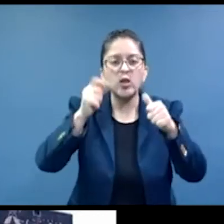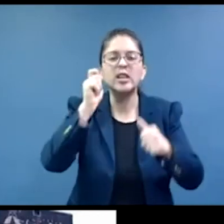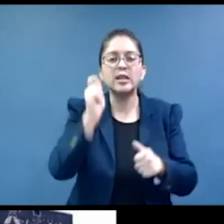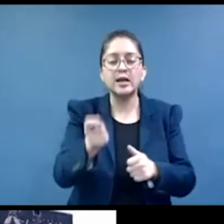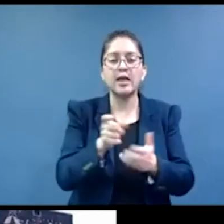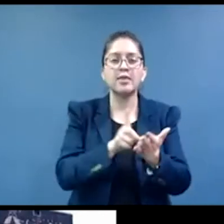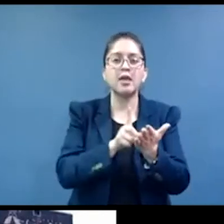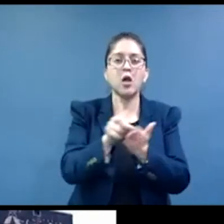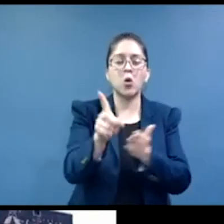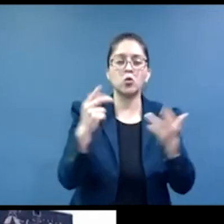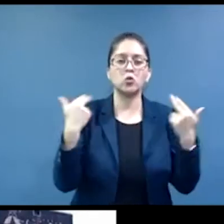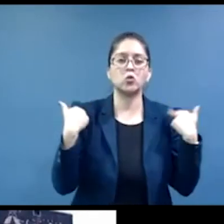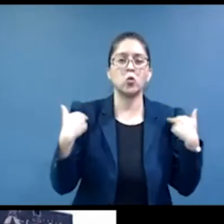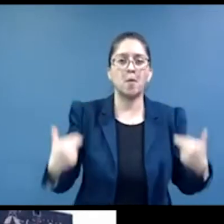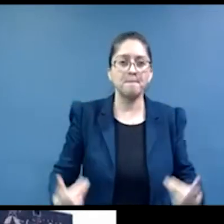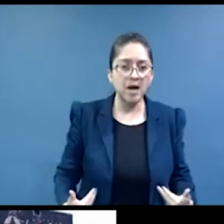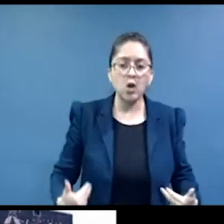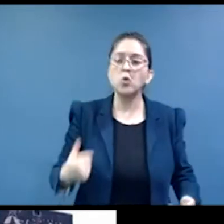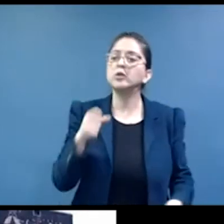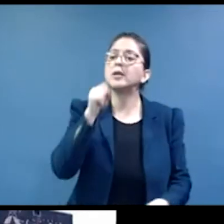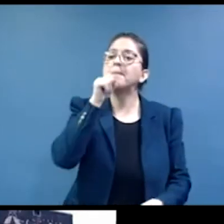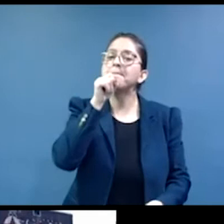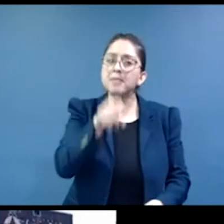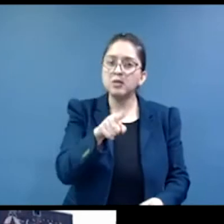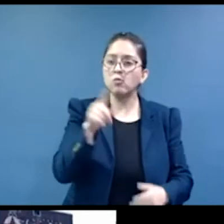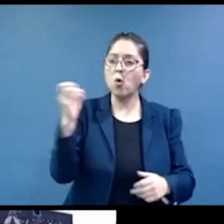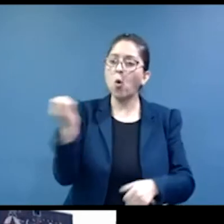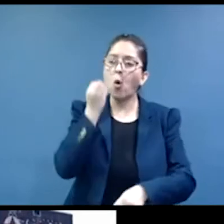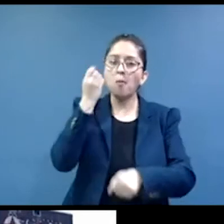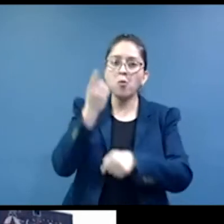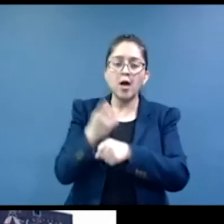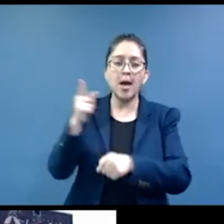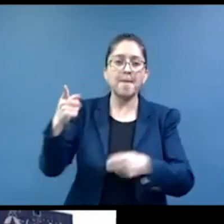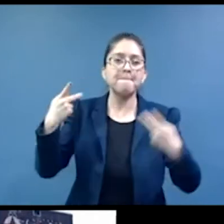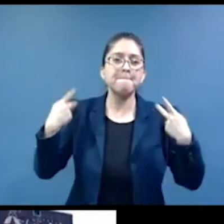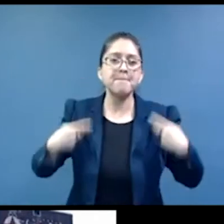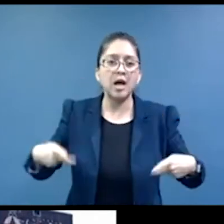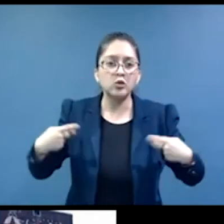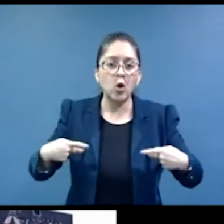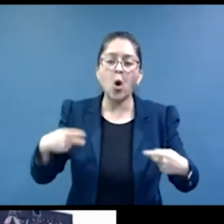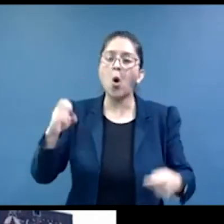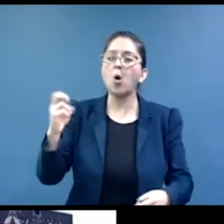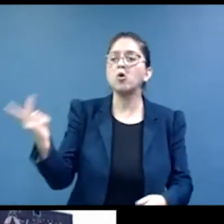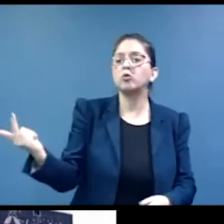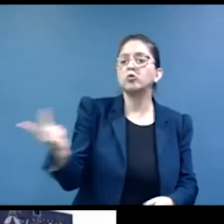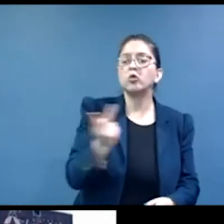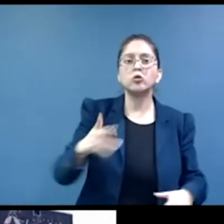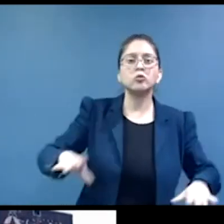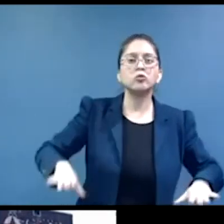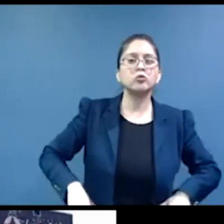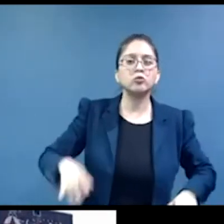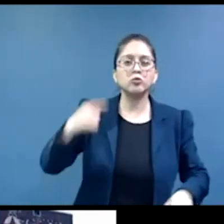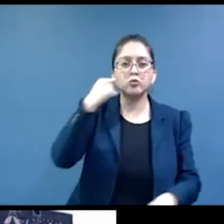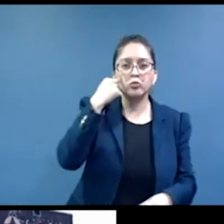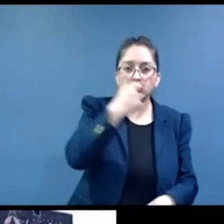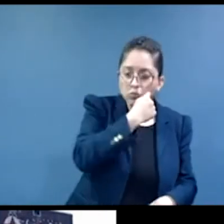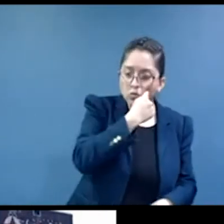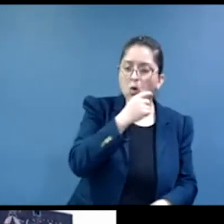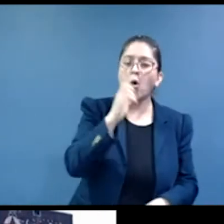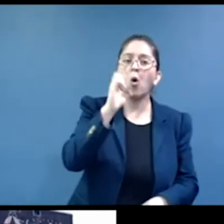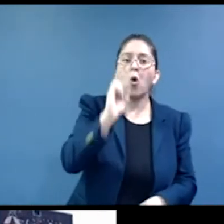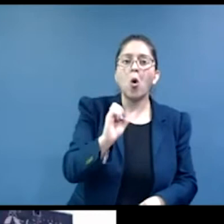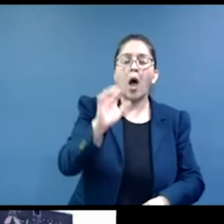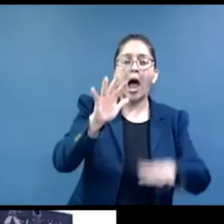de acceso para personas, pero también para parejas del mismo sexo, y desde luego parejas también heterosexuales, Y el